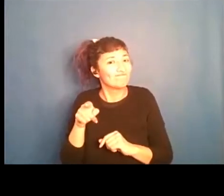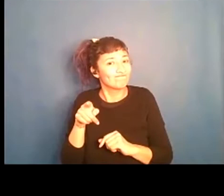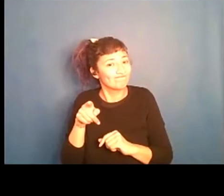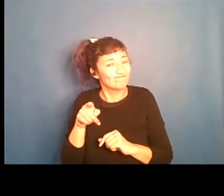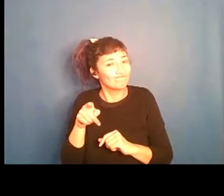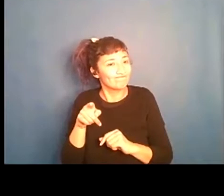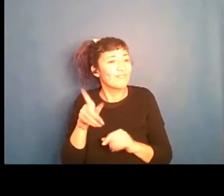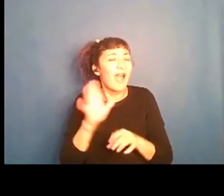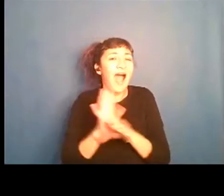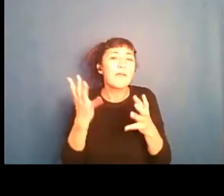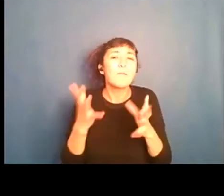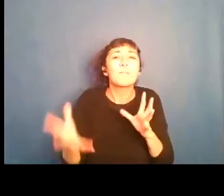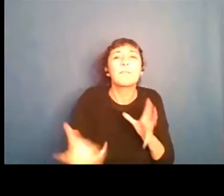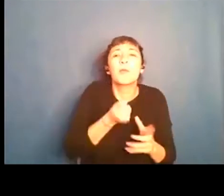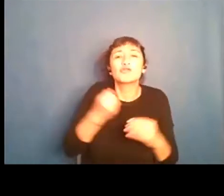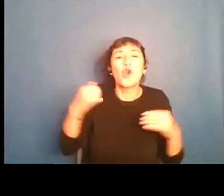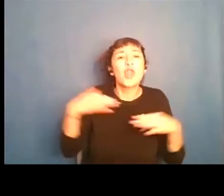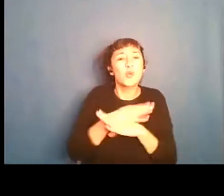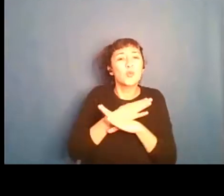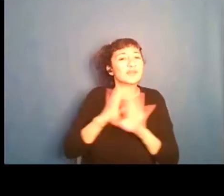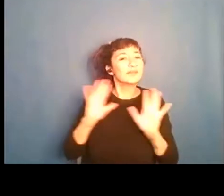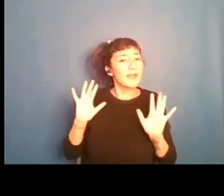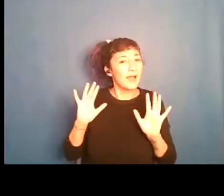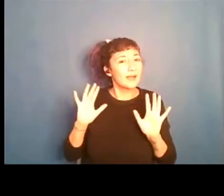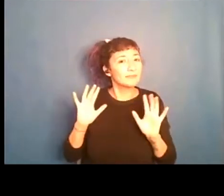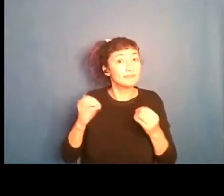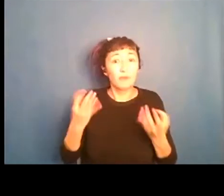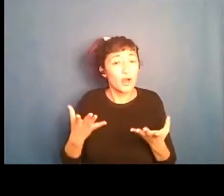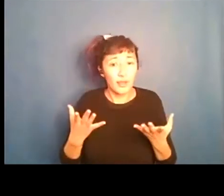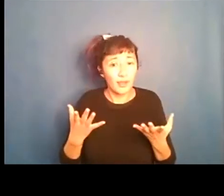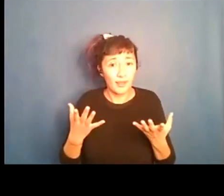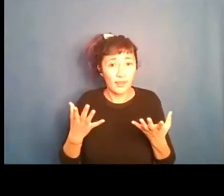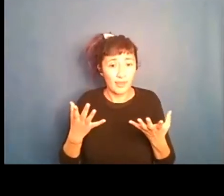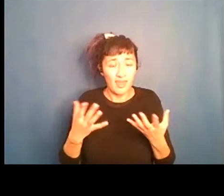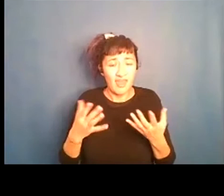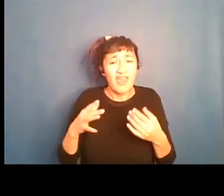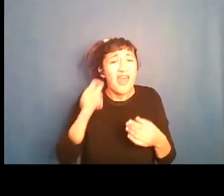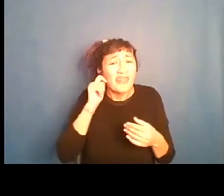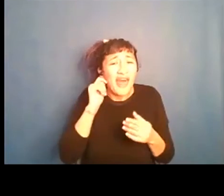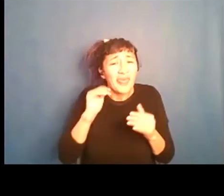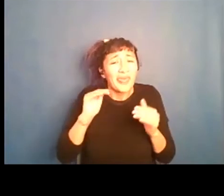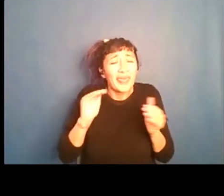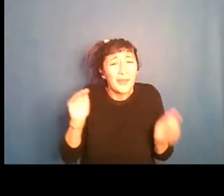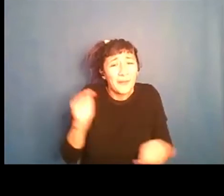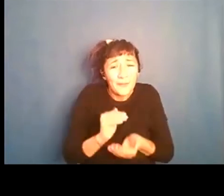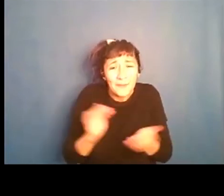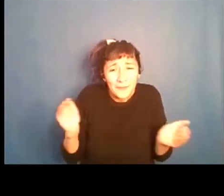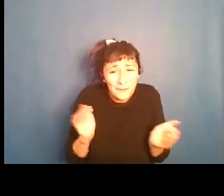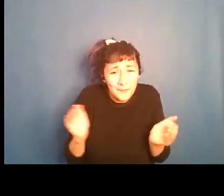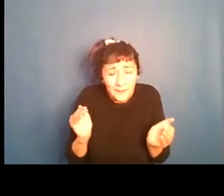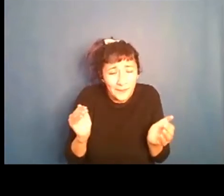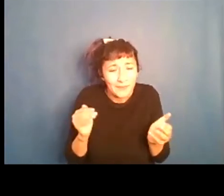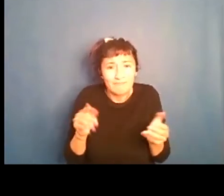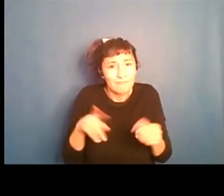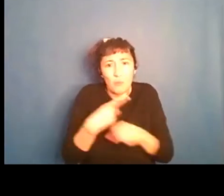privación lingüística. Al no poder adquirir en las tempranas de edad nuestra primera lengua,